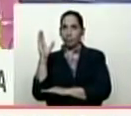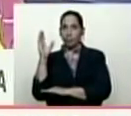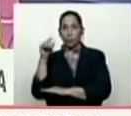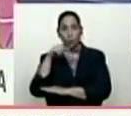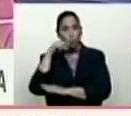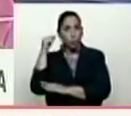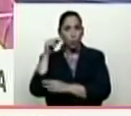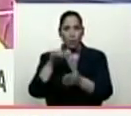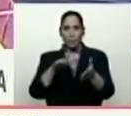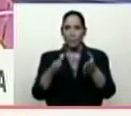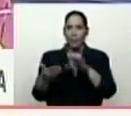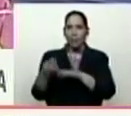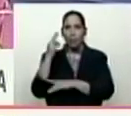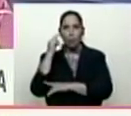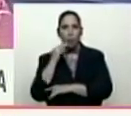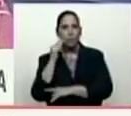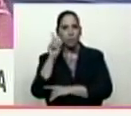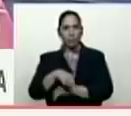Bolívar.